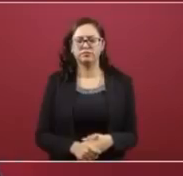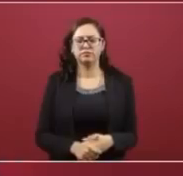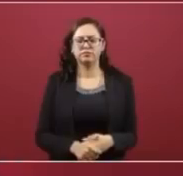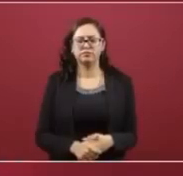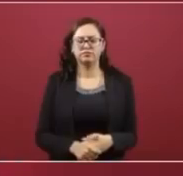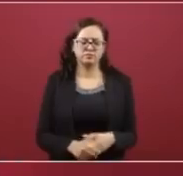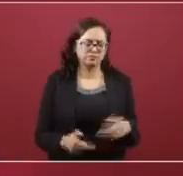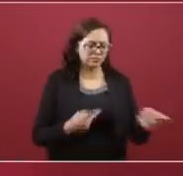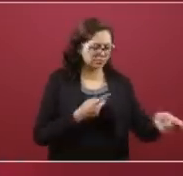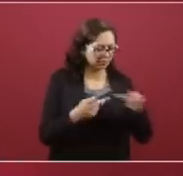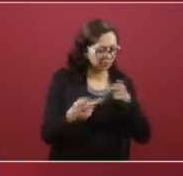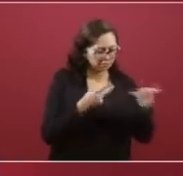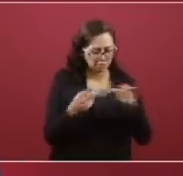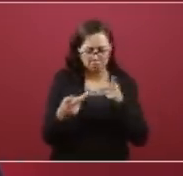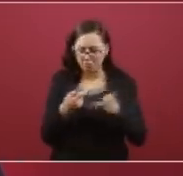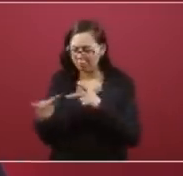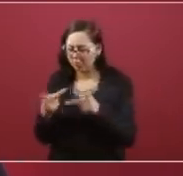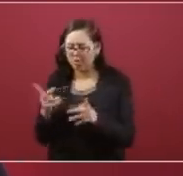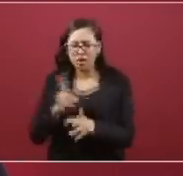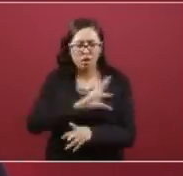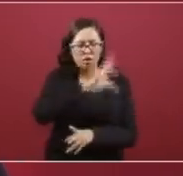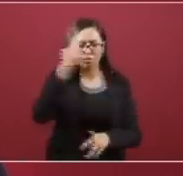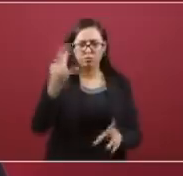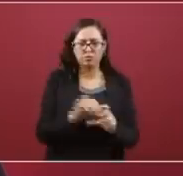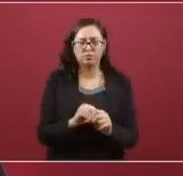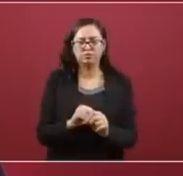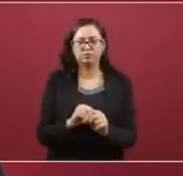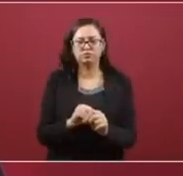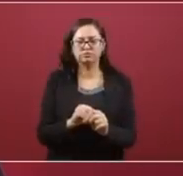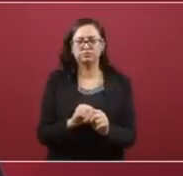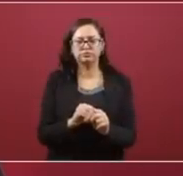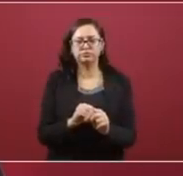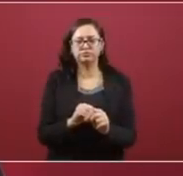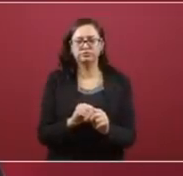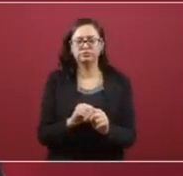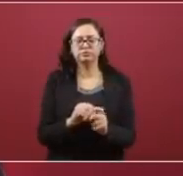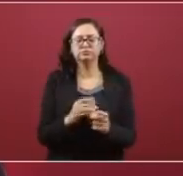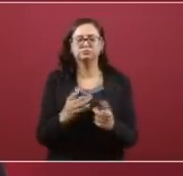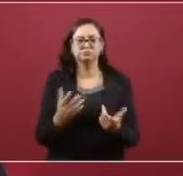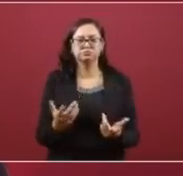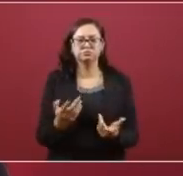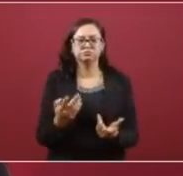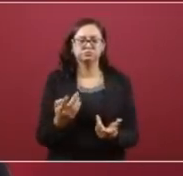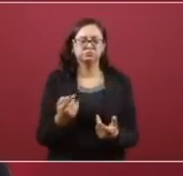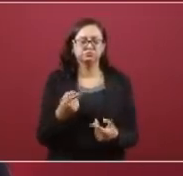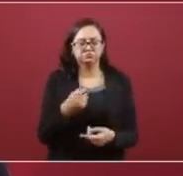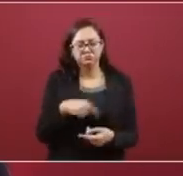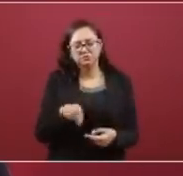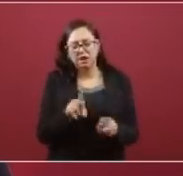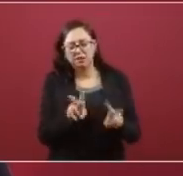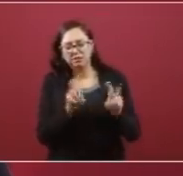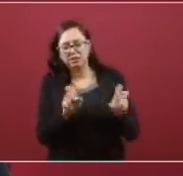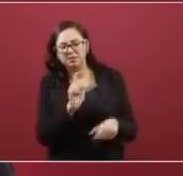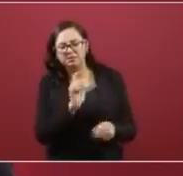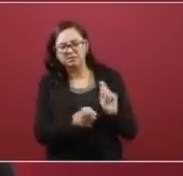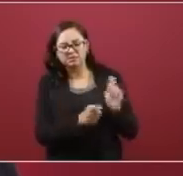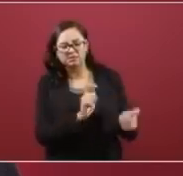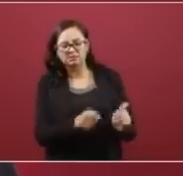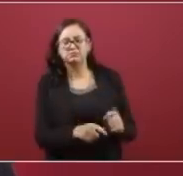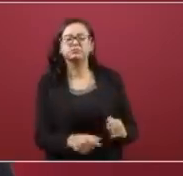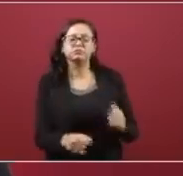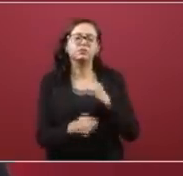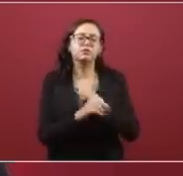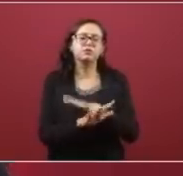todo el plan para que se informe también sobre